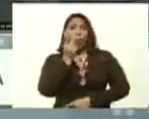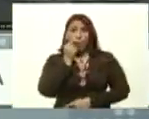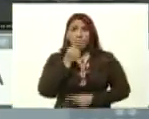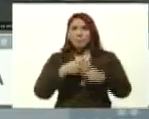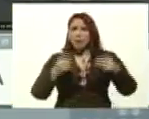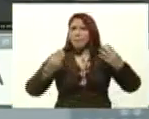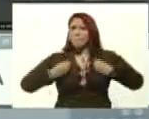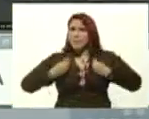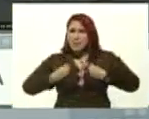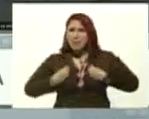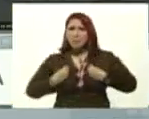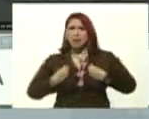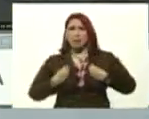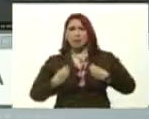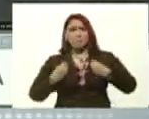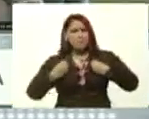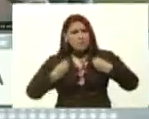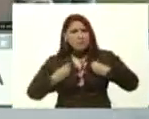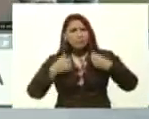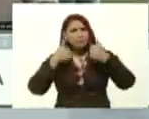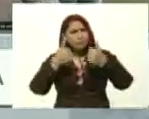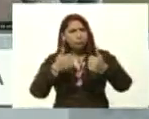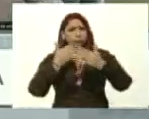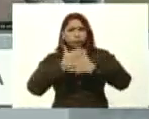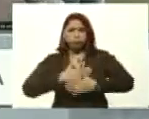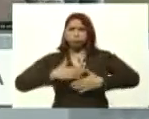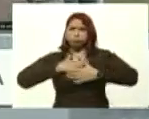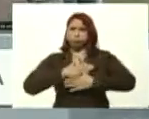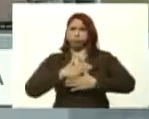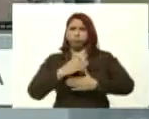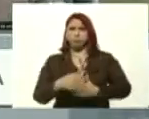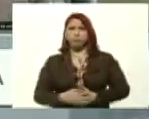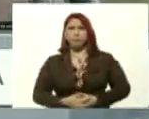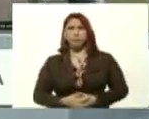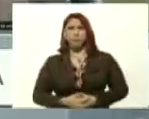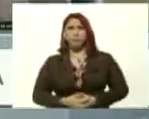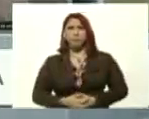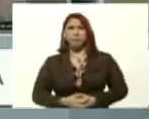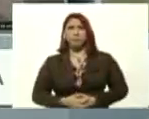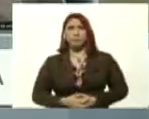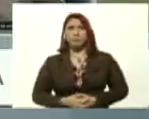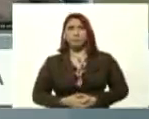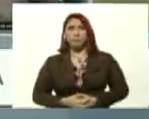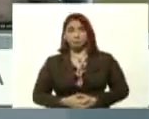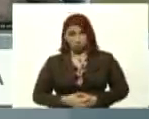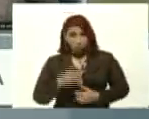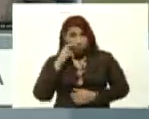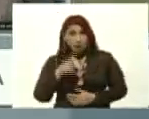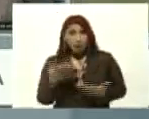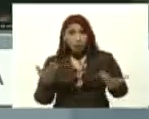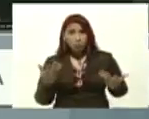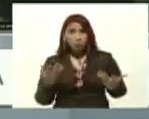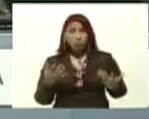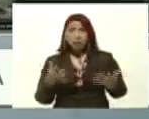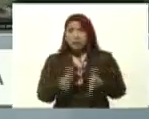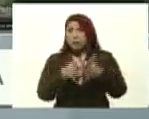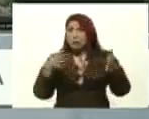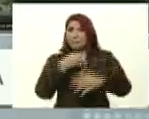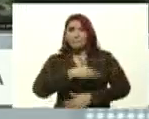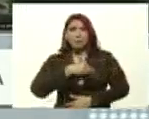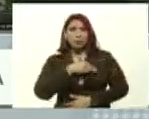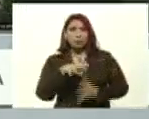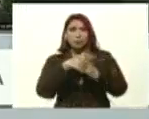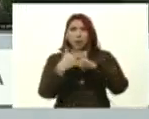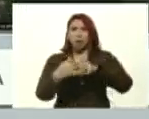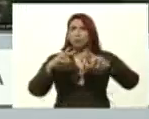que vivan el vivir viviendo, vivan con dignidad. ¿Se dan cuenta? La gran misión Barrio Nuevo, Barrio Tricolor.